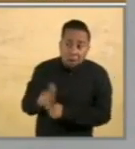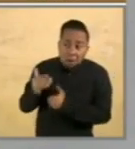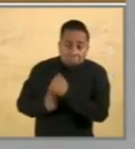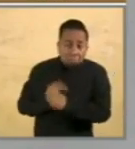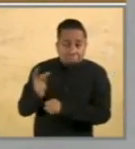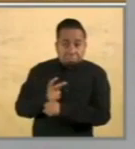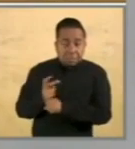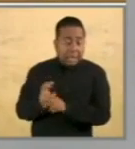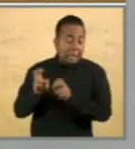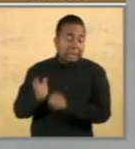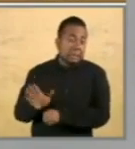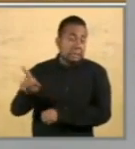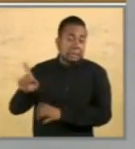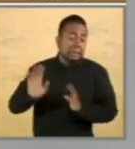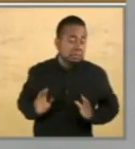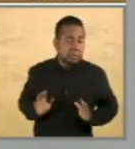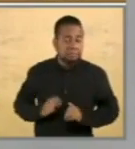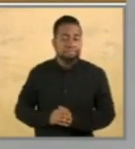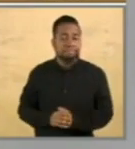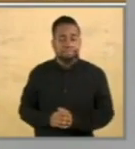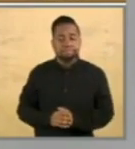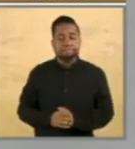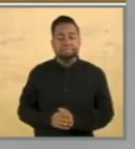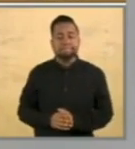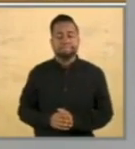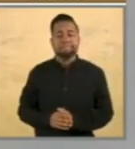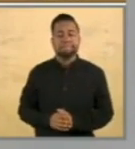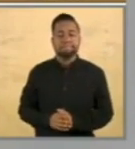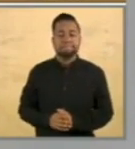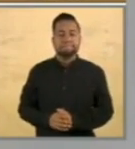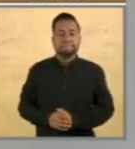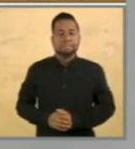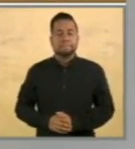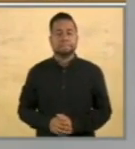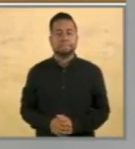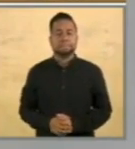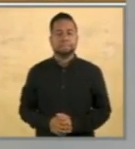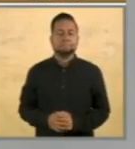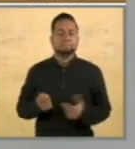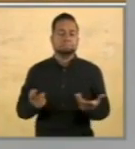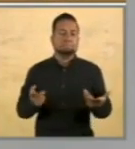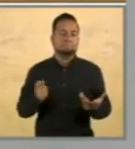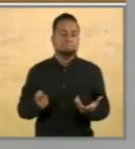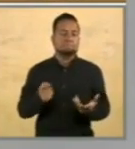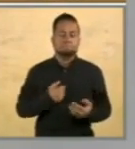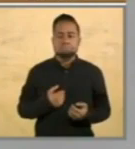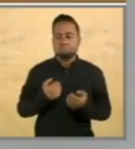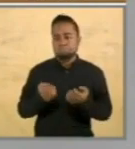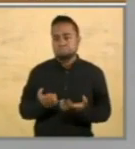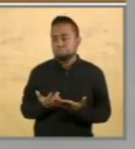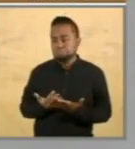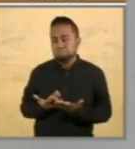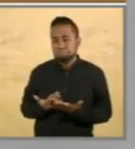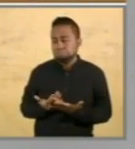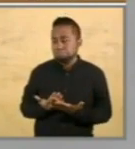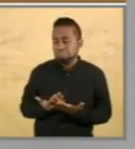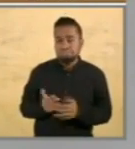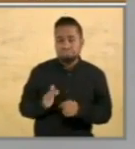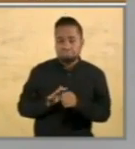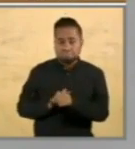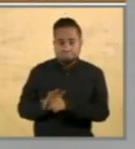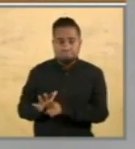avances en ese en esas carpetas de investigación que pues estamos esperando